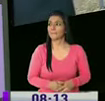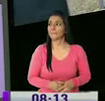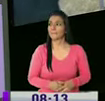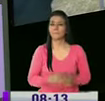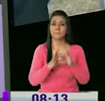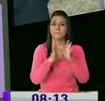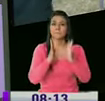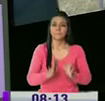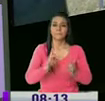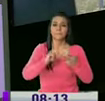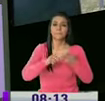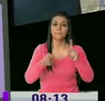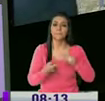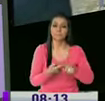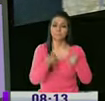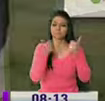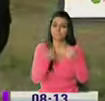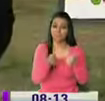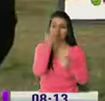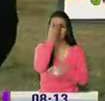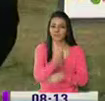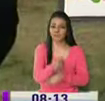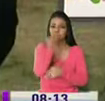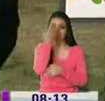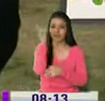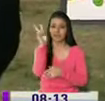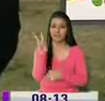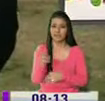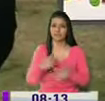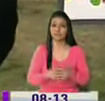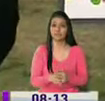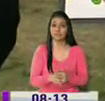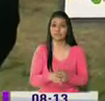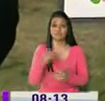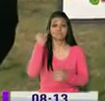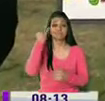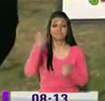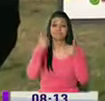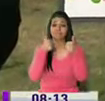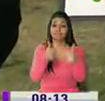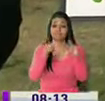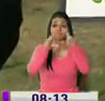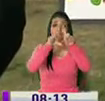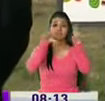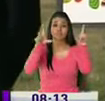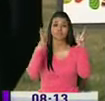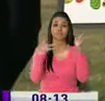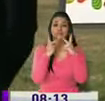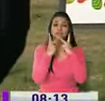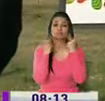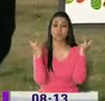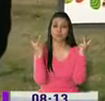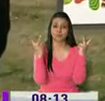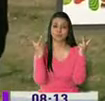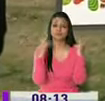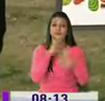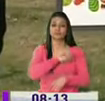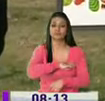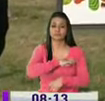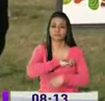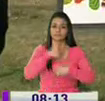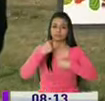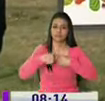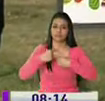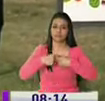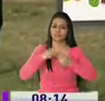Roberto, amigos, un excelente viernes para todos. Así es, esta es una gran iniciativa de la empresa de obras públicas Metropolitana, que hace que